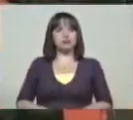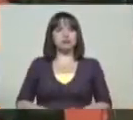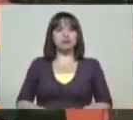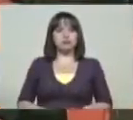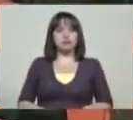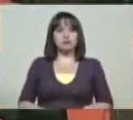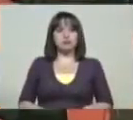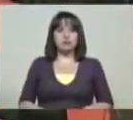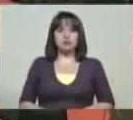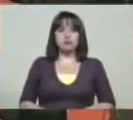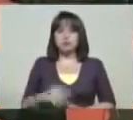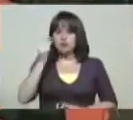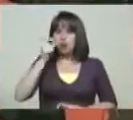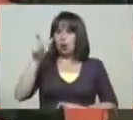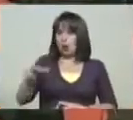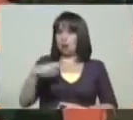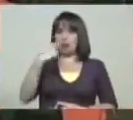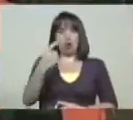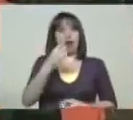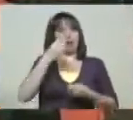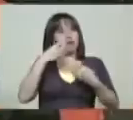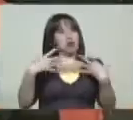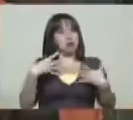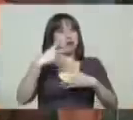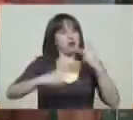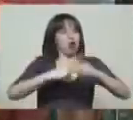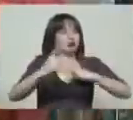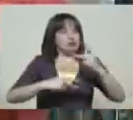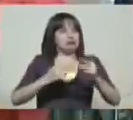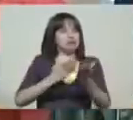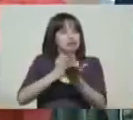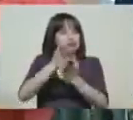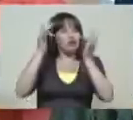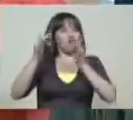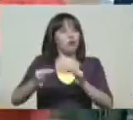Y Fernando dijo, bueno, yo le dije, los procesos en la liga son más lentos.